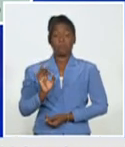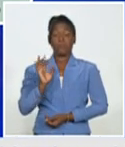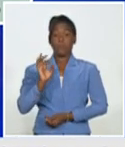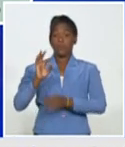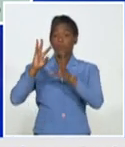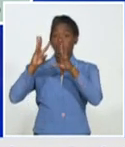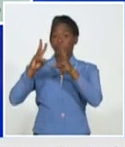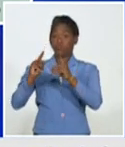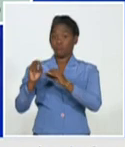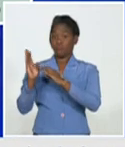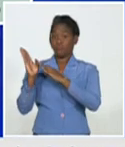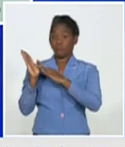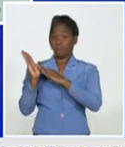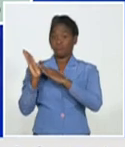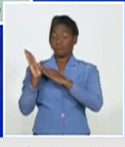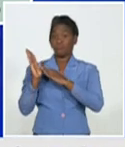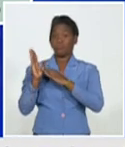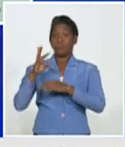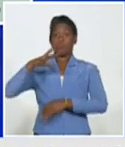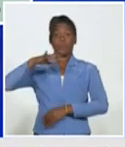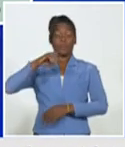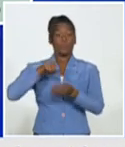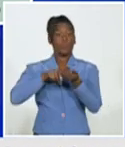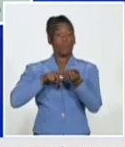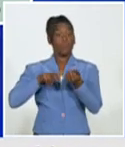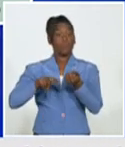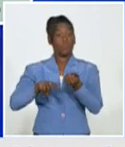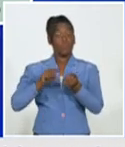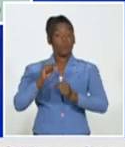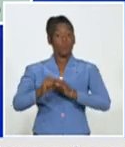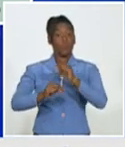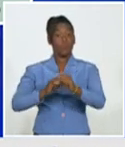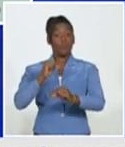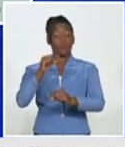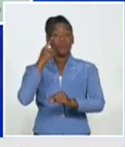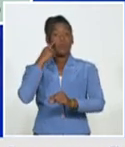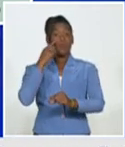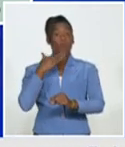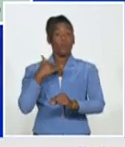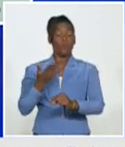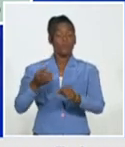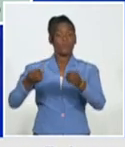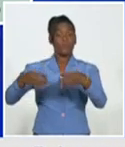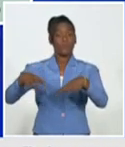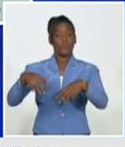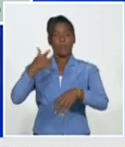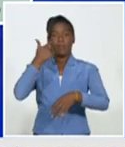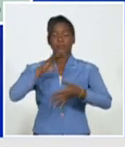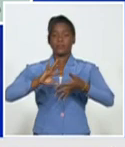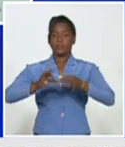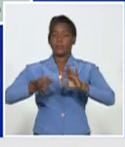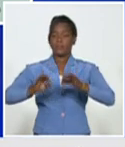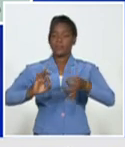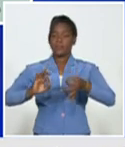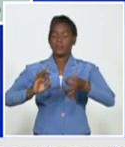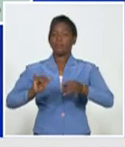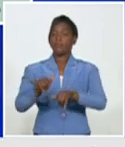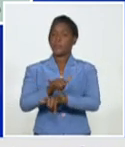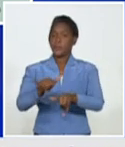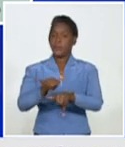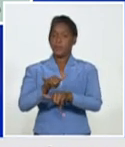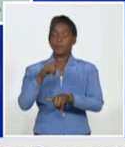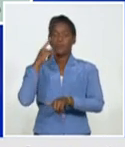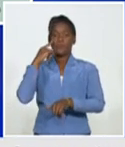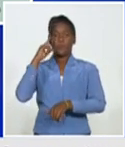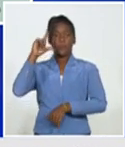la estabilidad que se logra con la disminución de casos. Artemisa también disminuye el número de casos confirmados